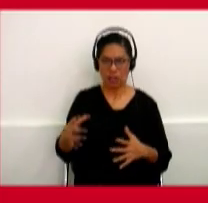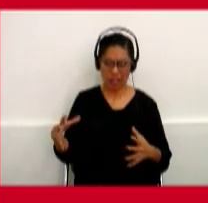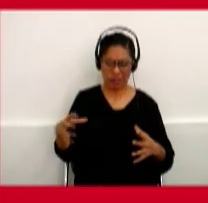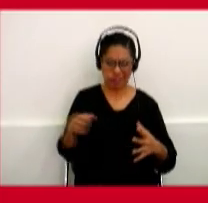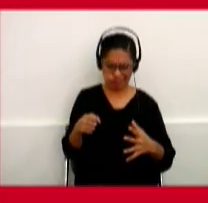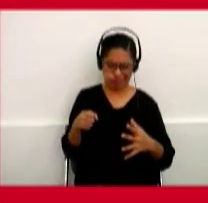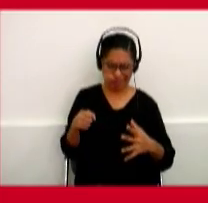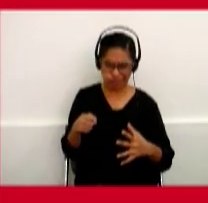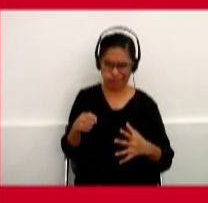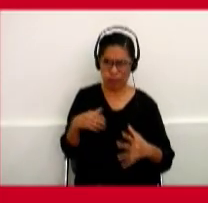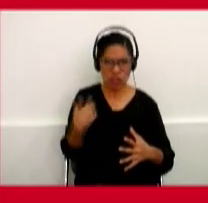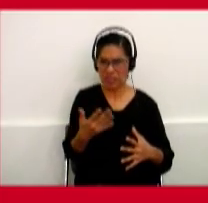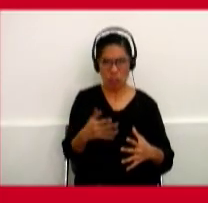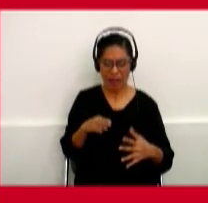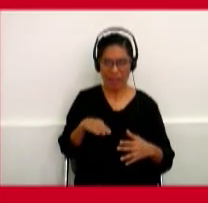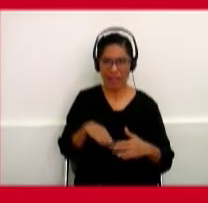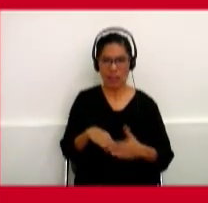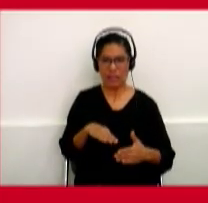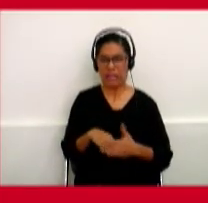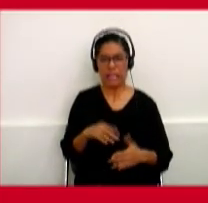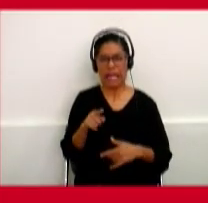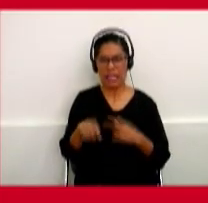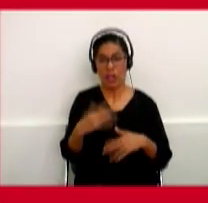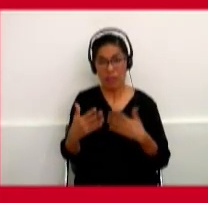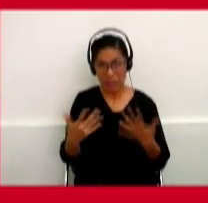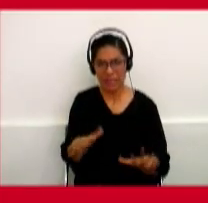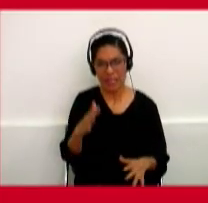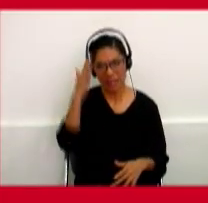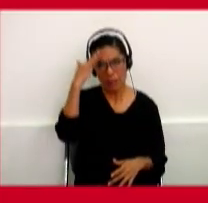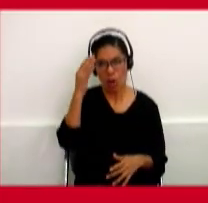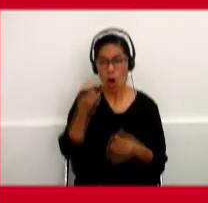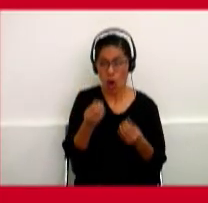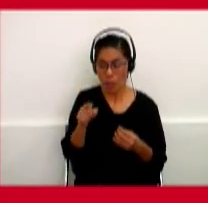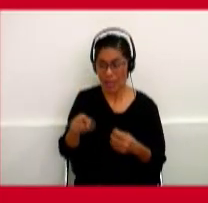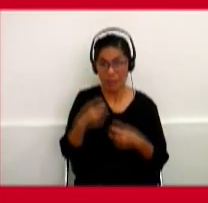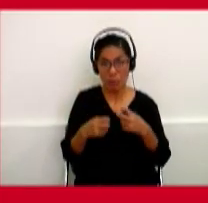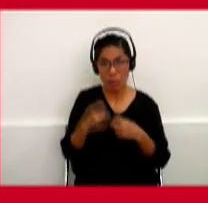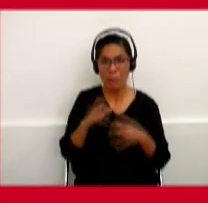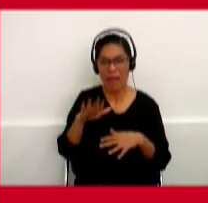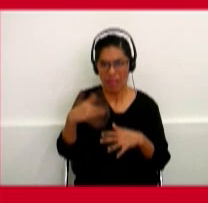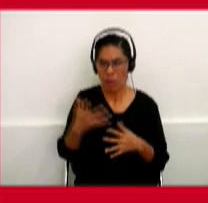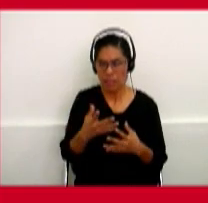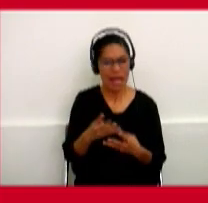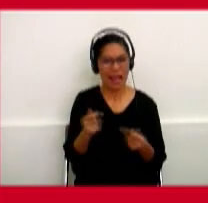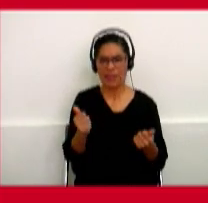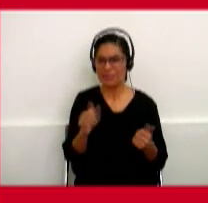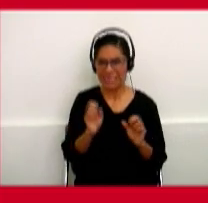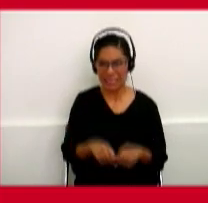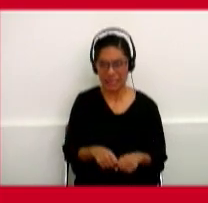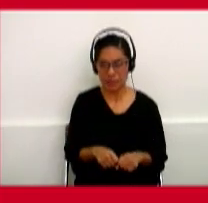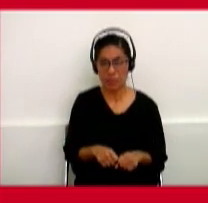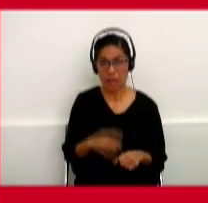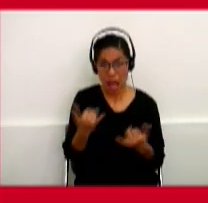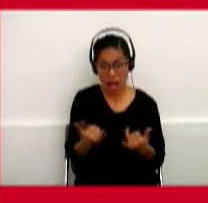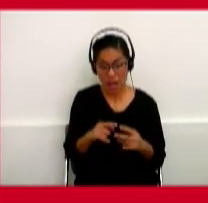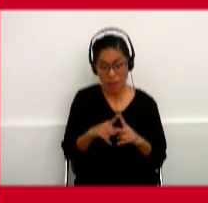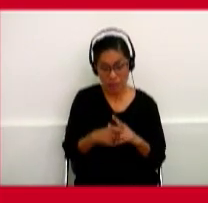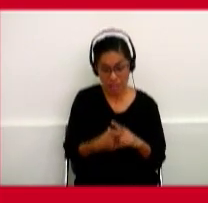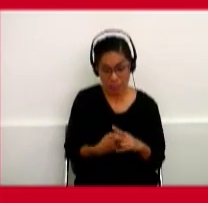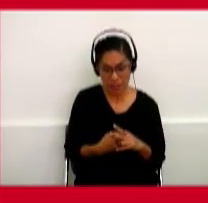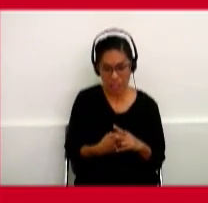hemos implementado una solución que también nos ayuda a identificar este desafío. Y entonces voy a comenzar viendo un poco